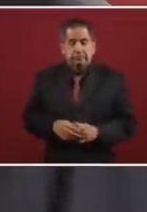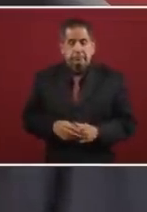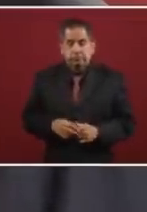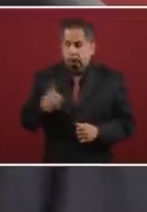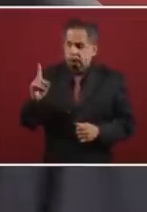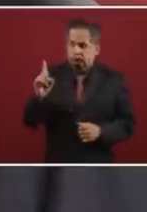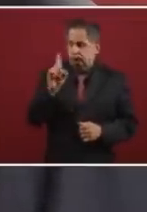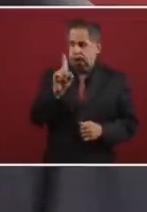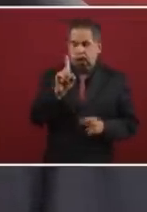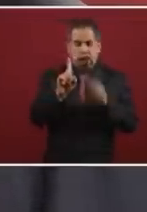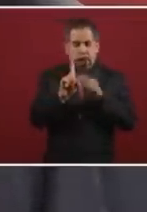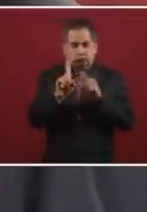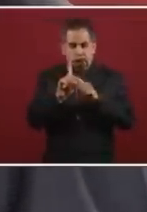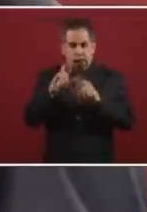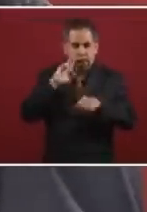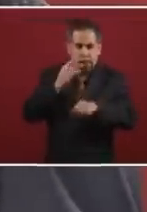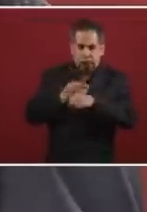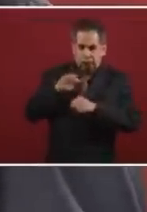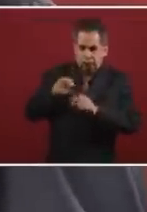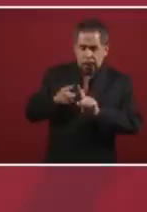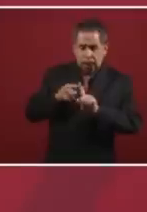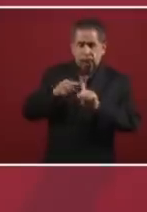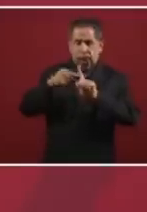un responsable